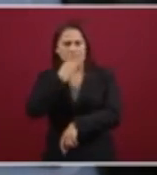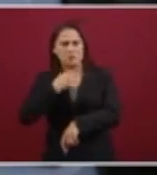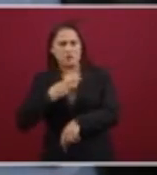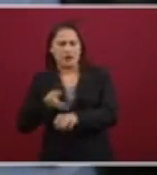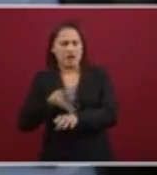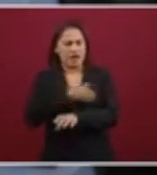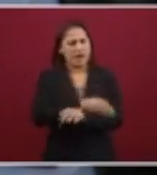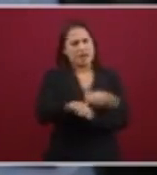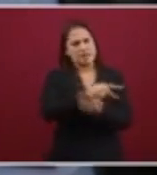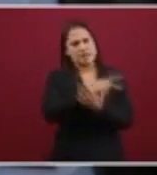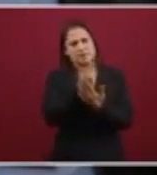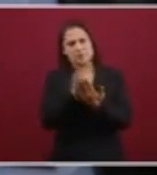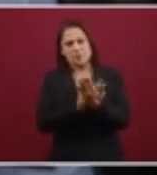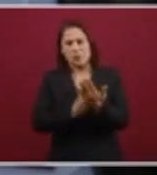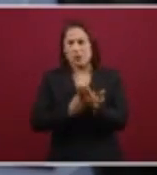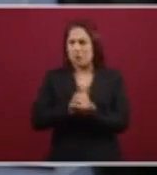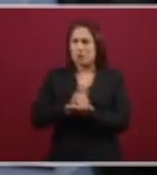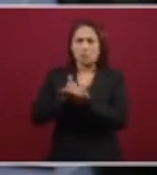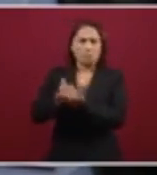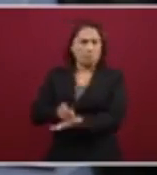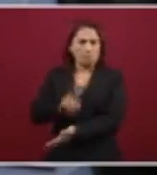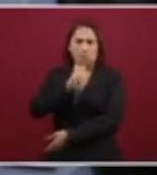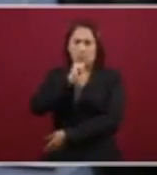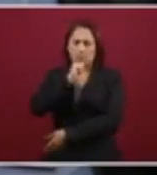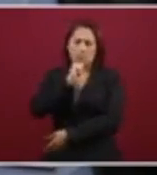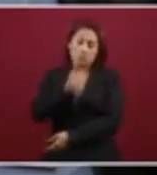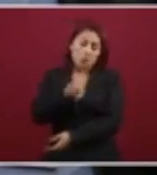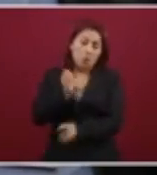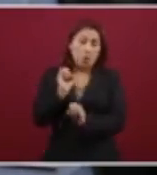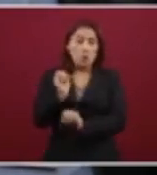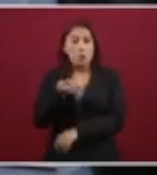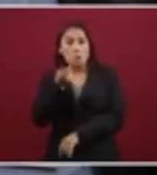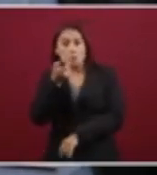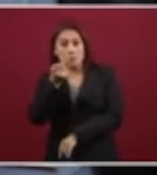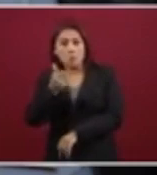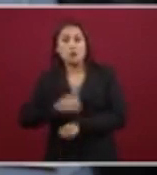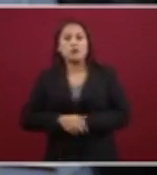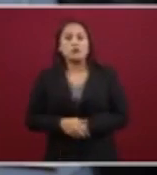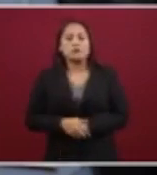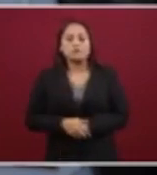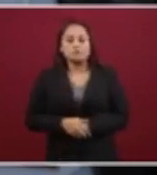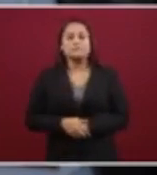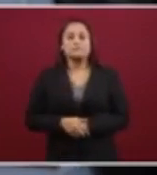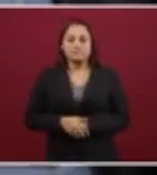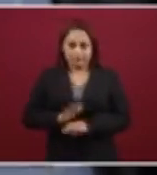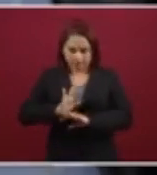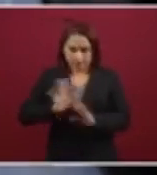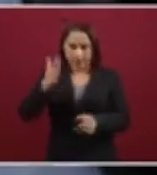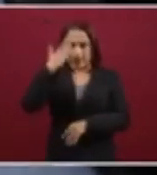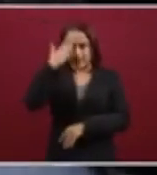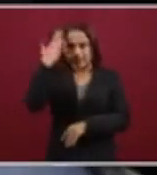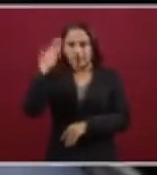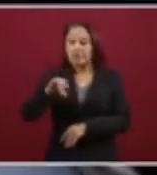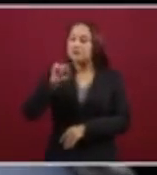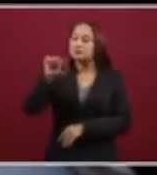en el aumento en la producción. Por otro lado, tenemos ya referencias locales de que